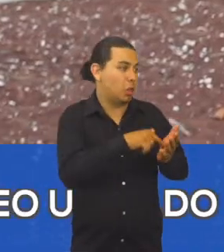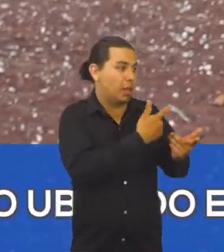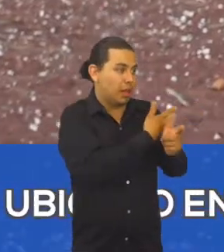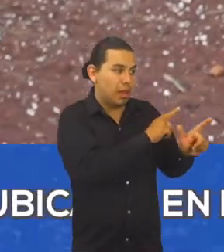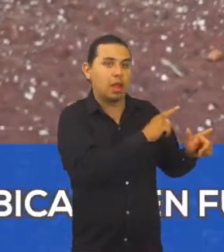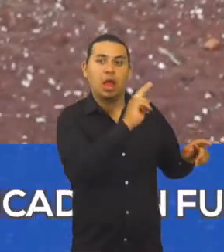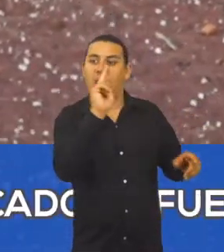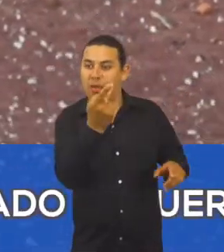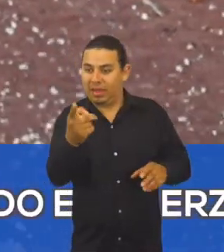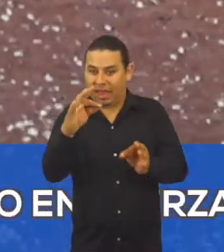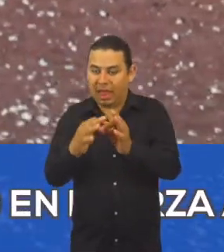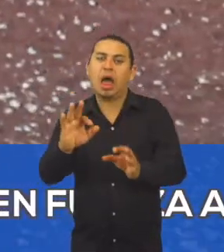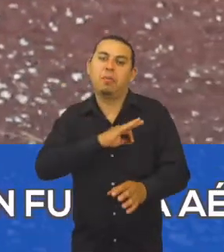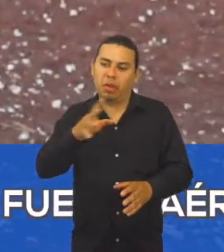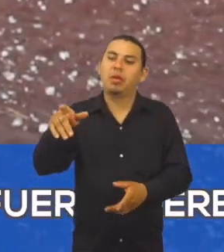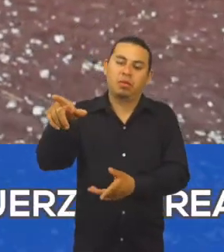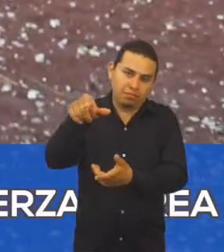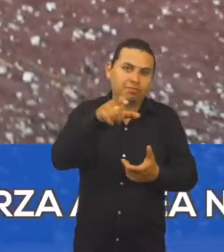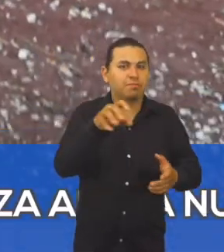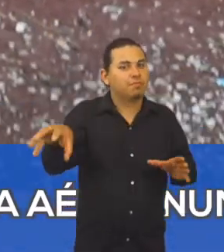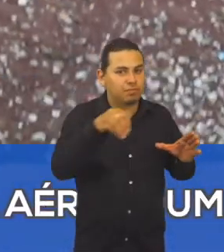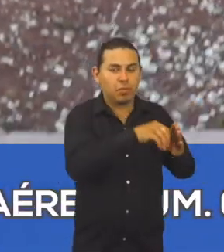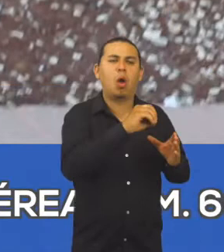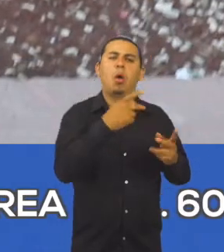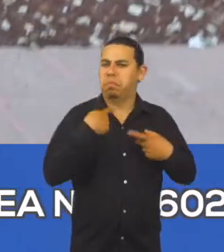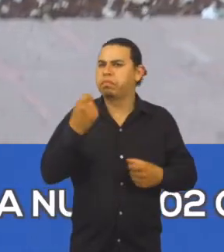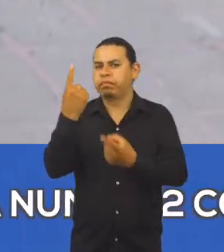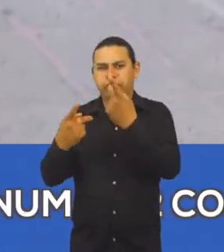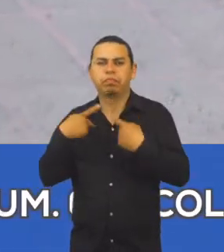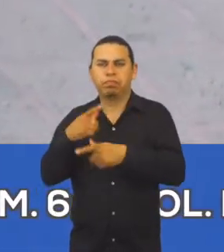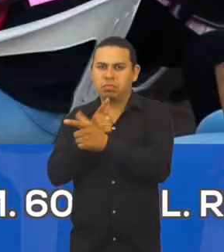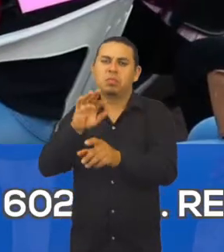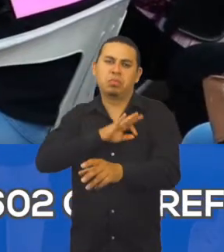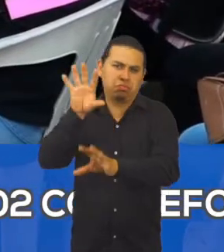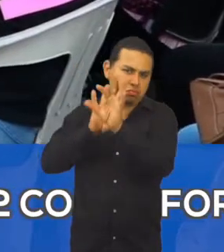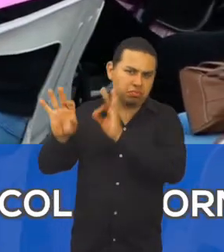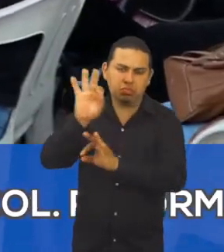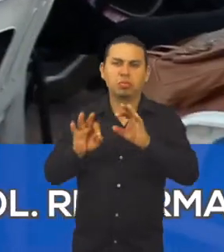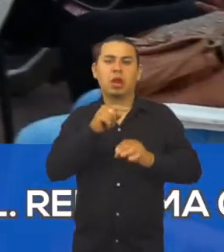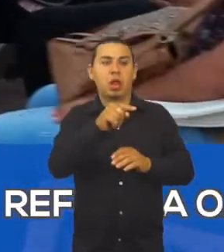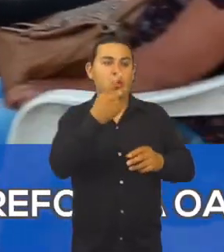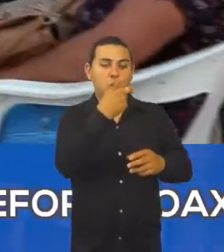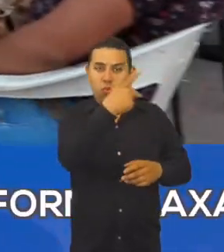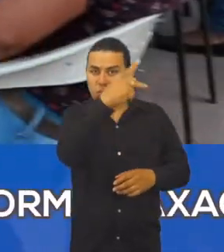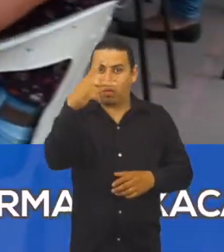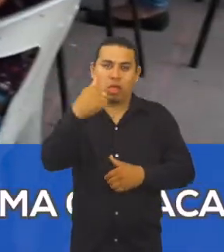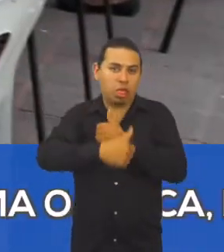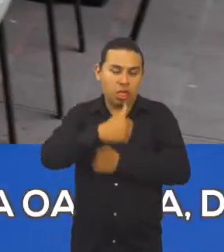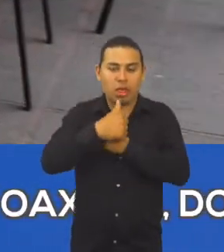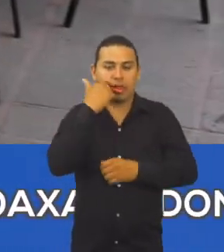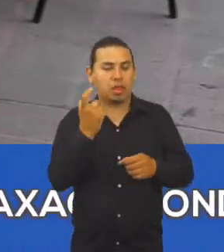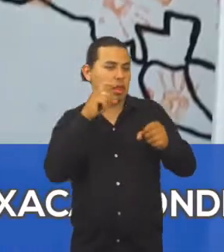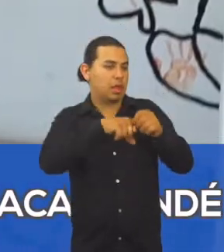buscadores. Ustedes tienen acceso directo a los universitarios y nosotros población general. Entonces, nosotros el motivo es unir